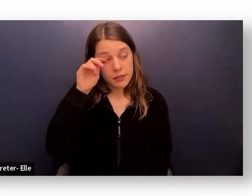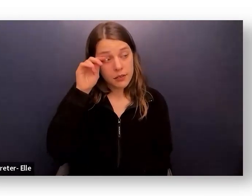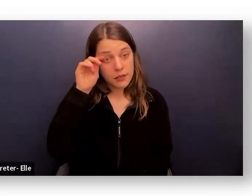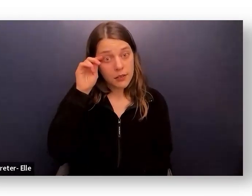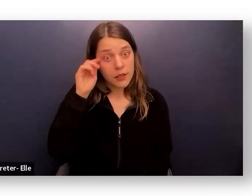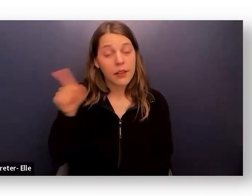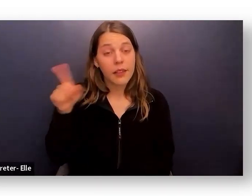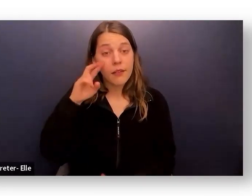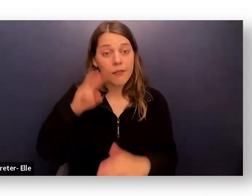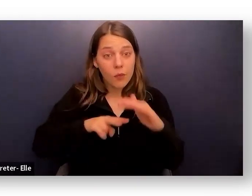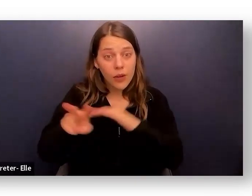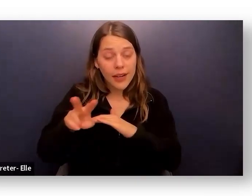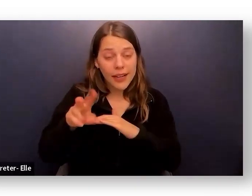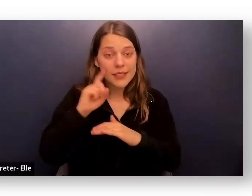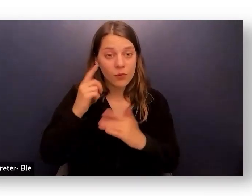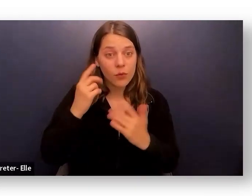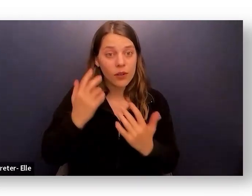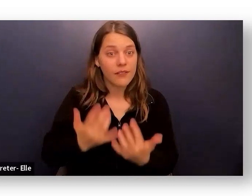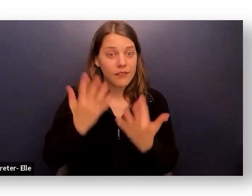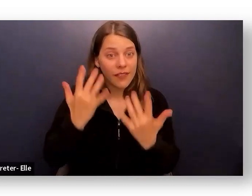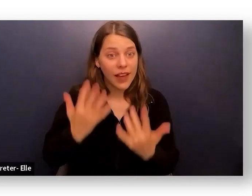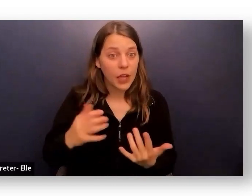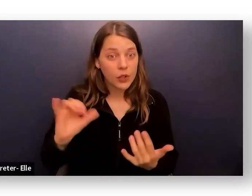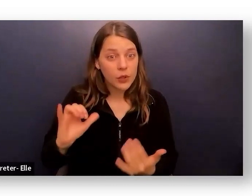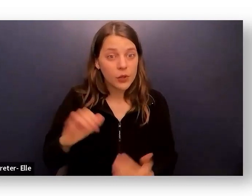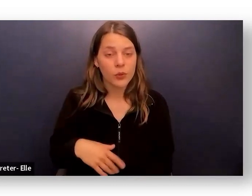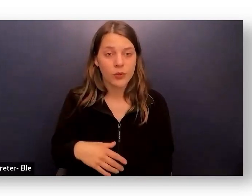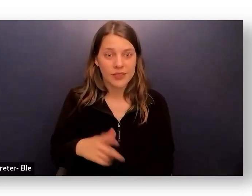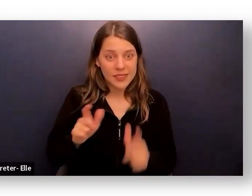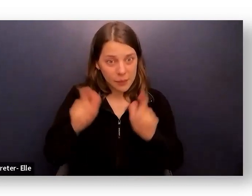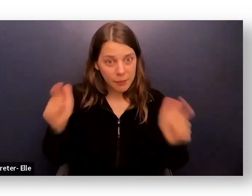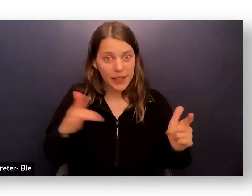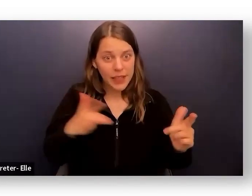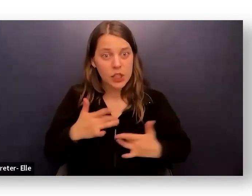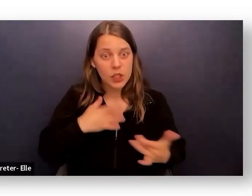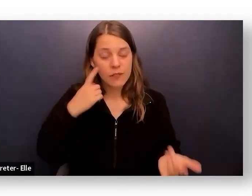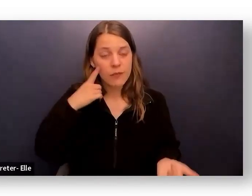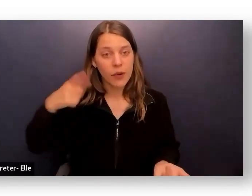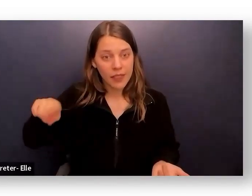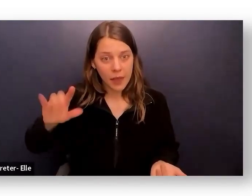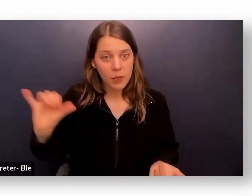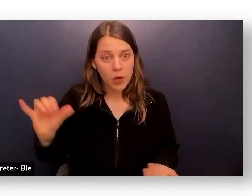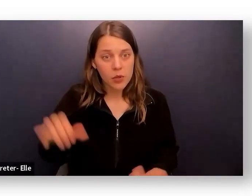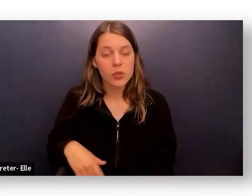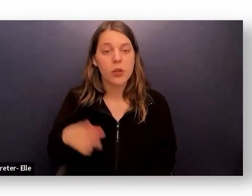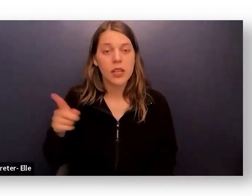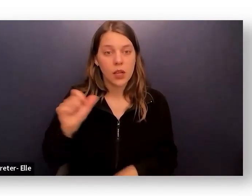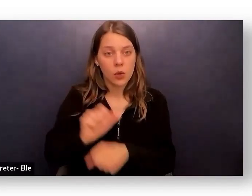Y estas son personas que viven aquí en sus comunidades. Ellos están pronosticando también para incendios, igual.